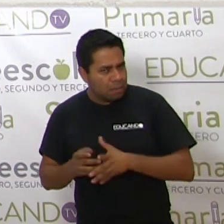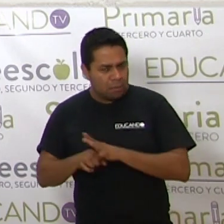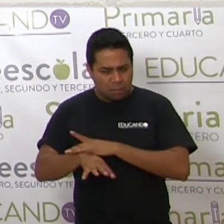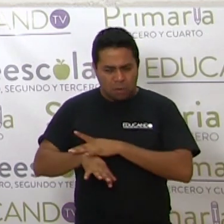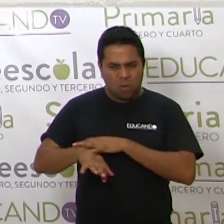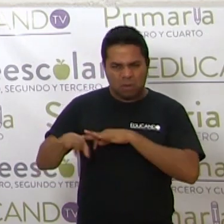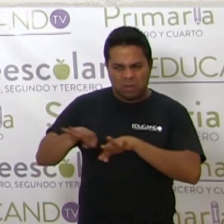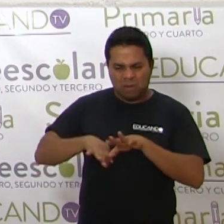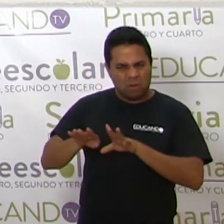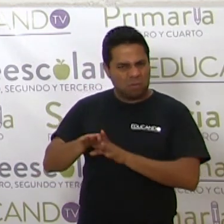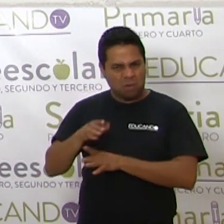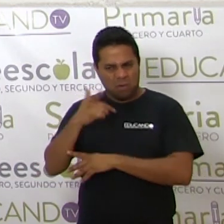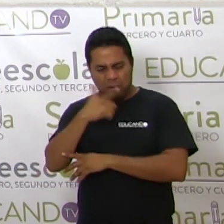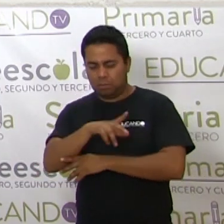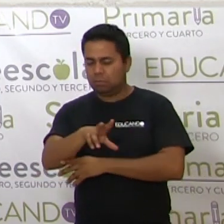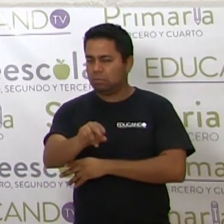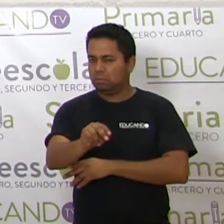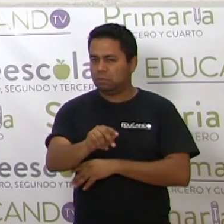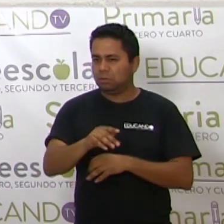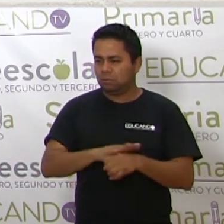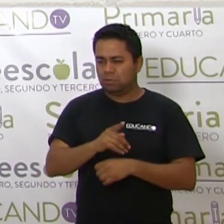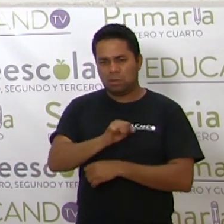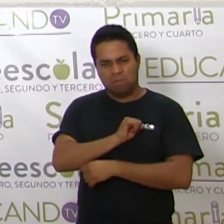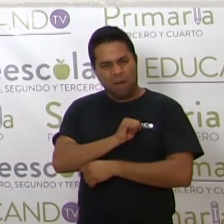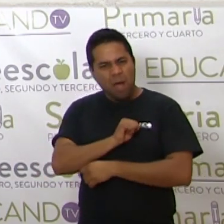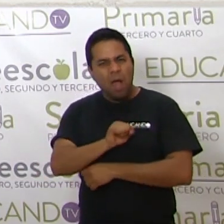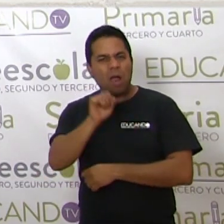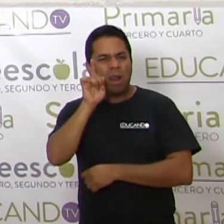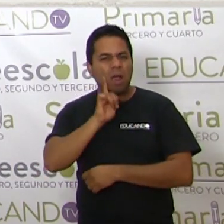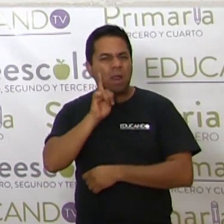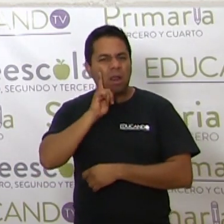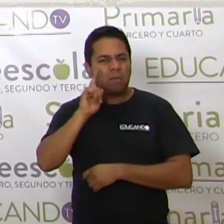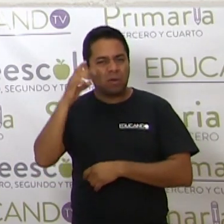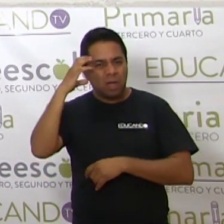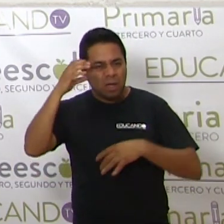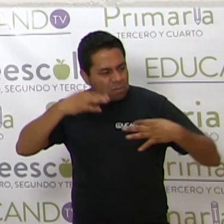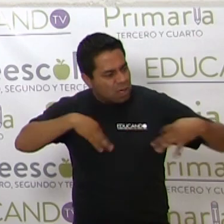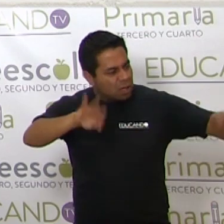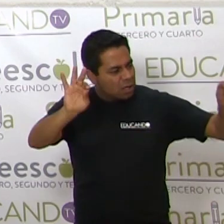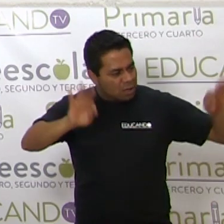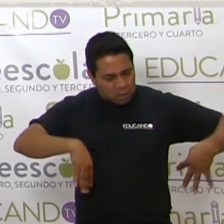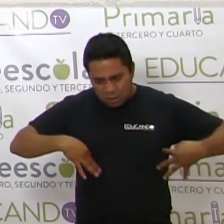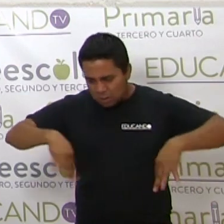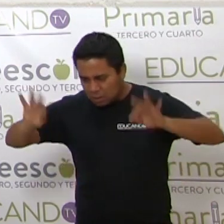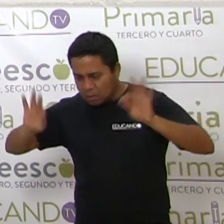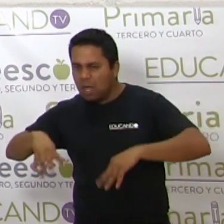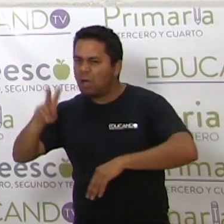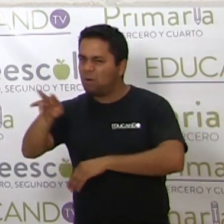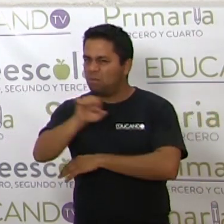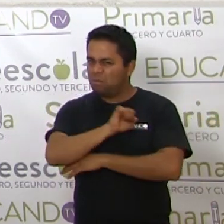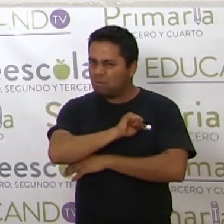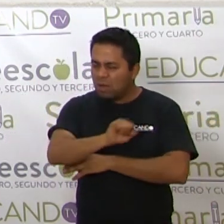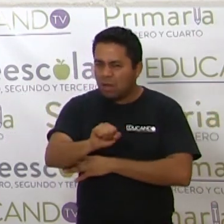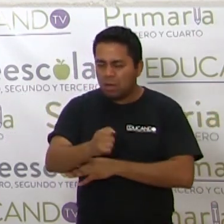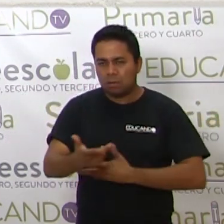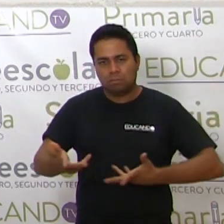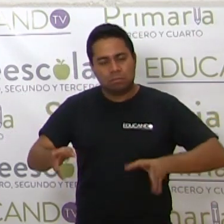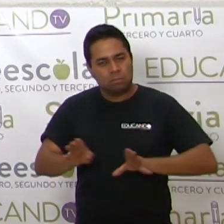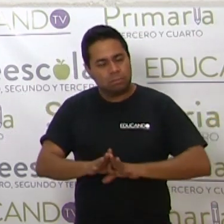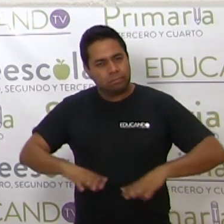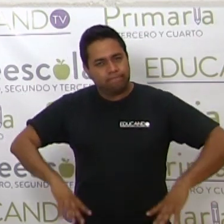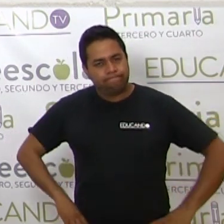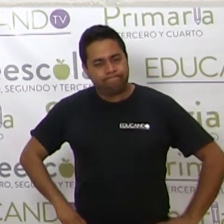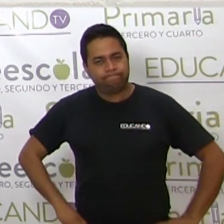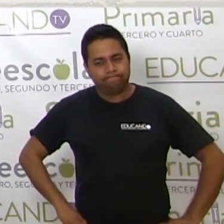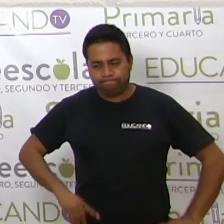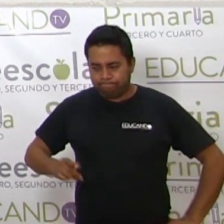trabajo de una camarita sino porque era bien mala bien mala onda nos oigan como